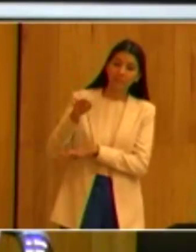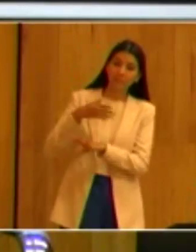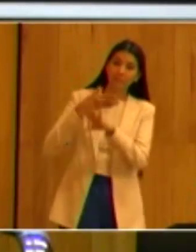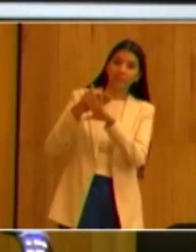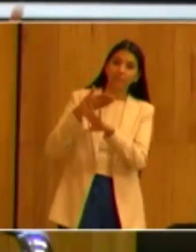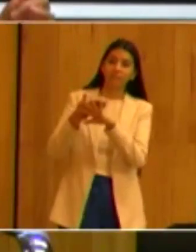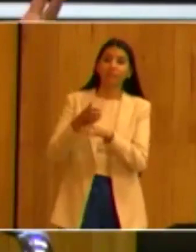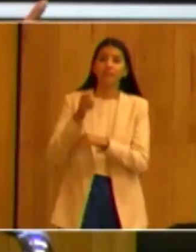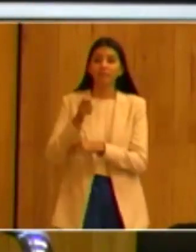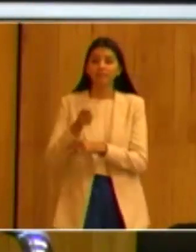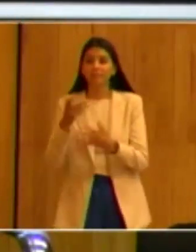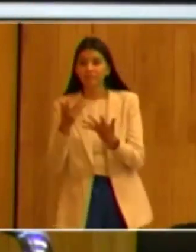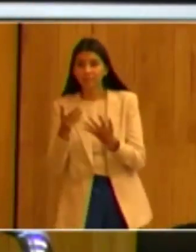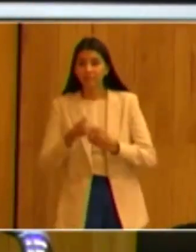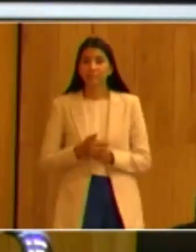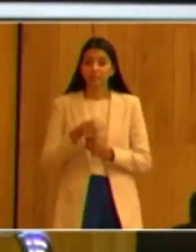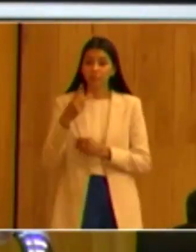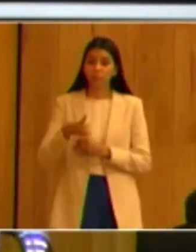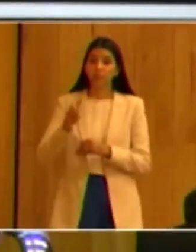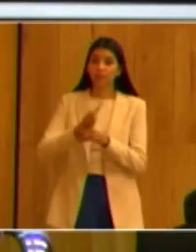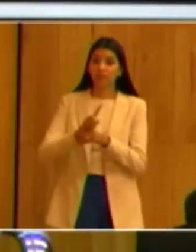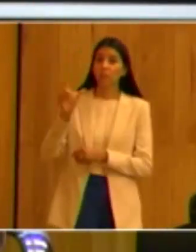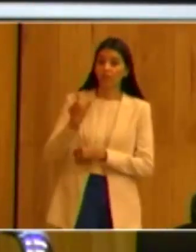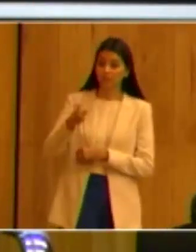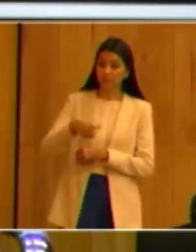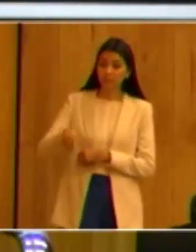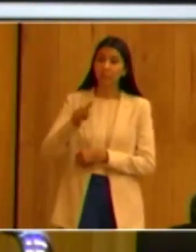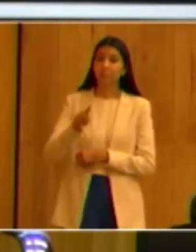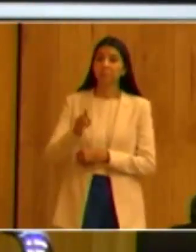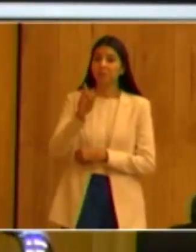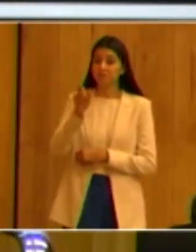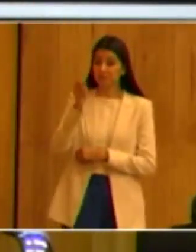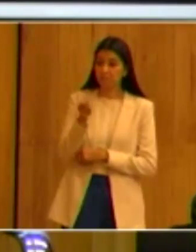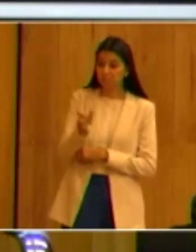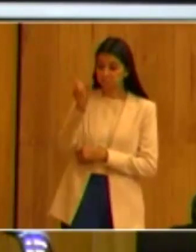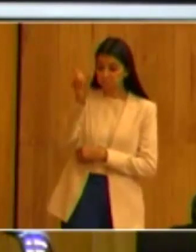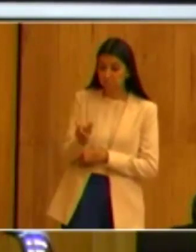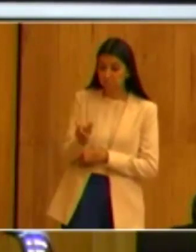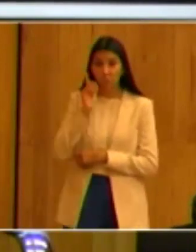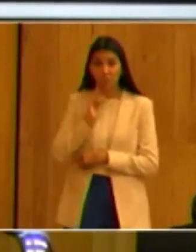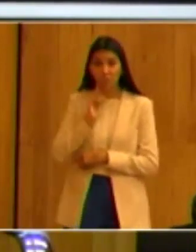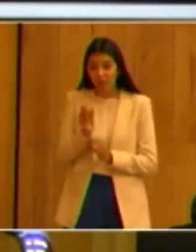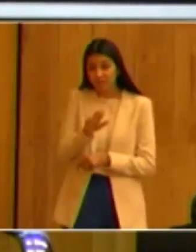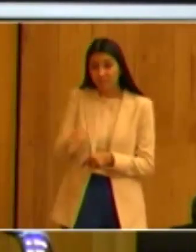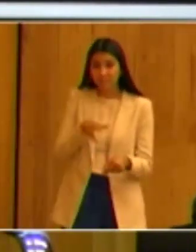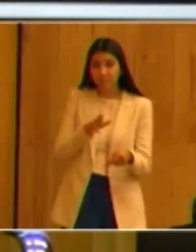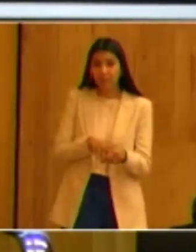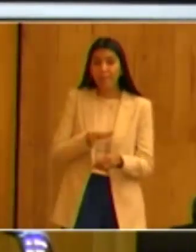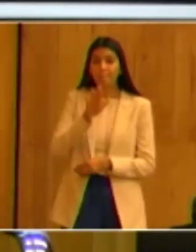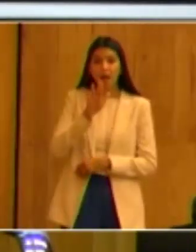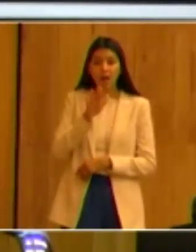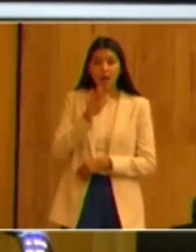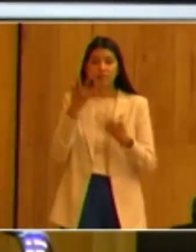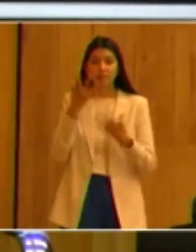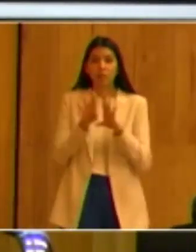deriva de sus días cuando ello es una condición natural. Y el techo de cristal para su